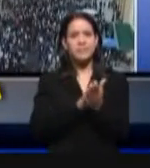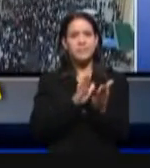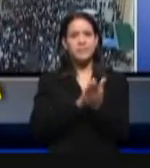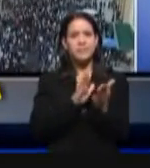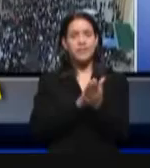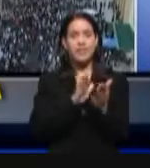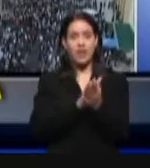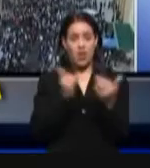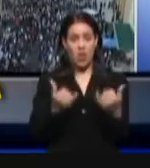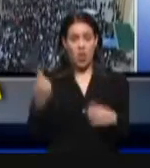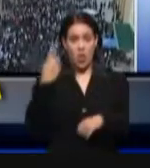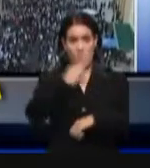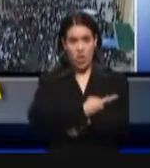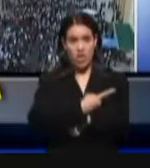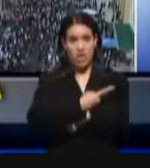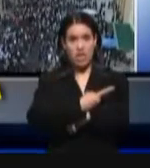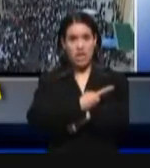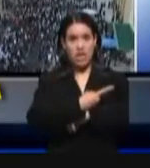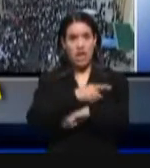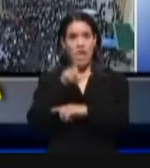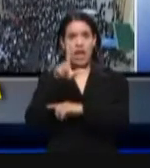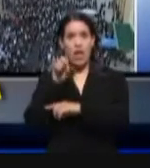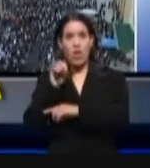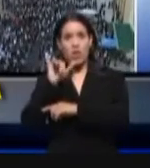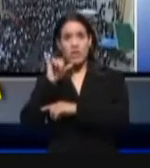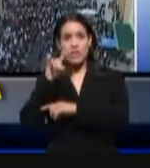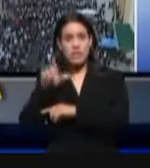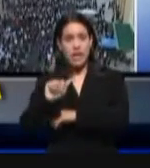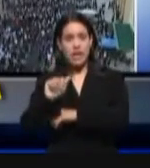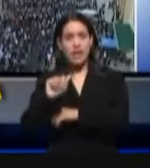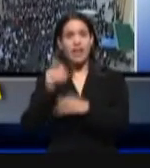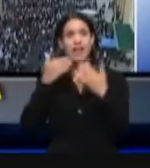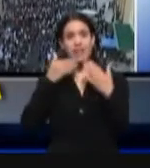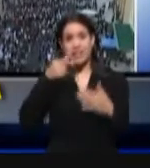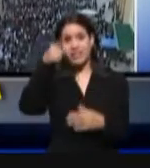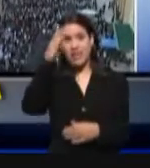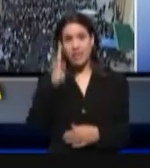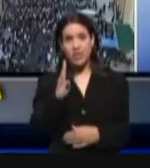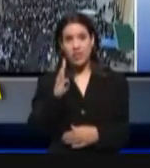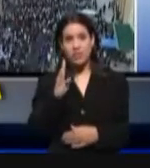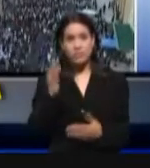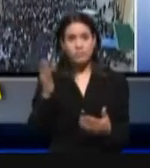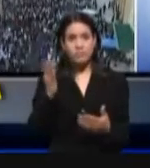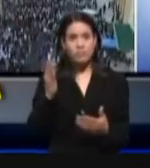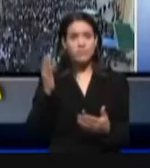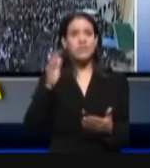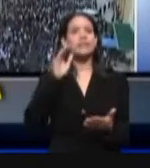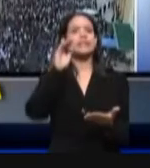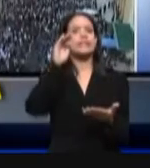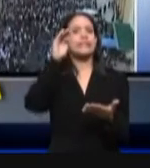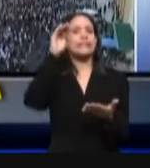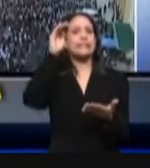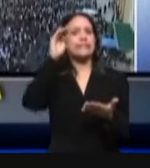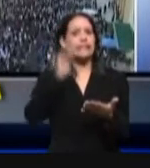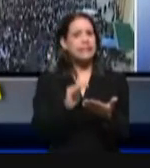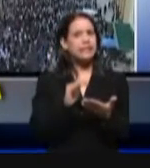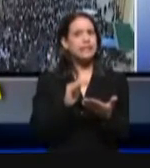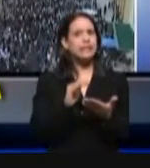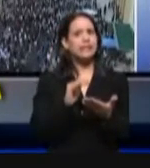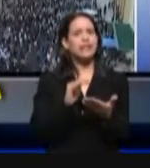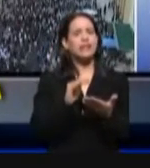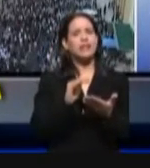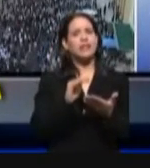al día de hoy en Loíza, gracias a Dios, hemos reducido significativamente la